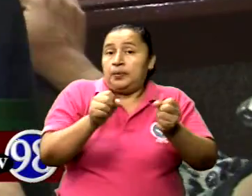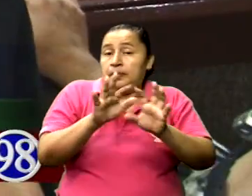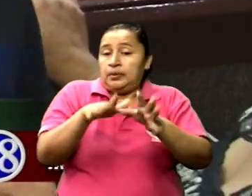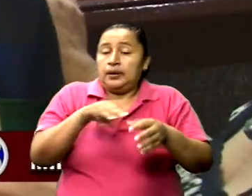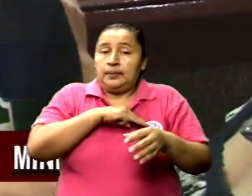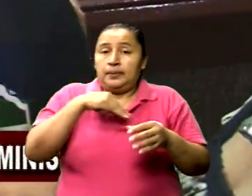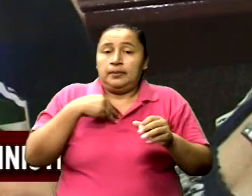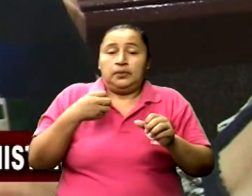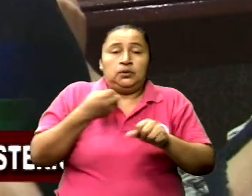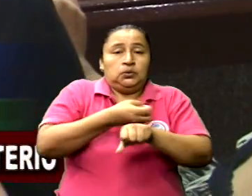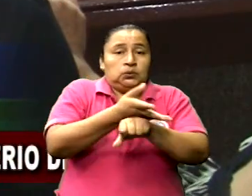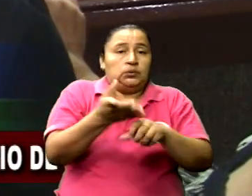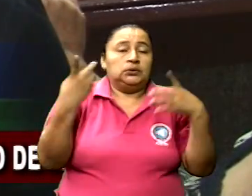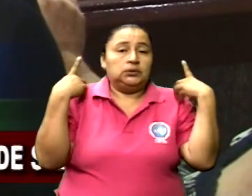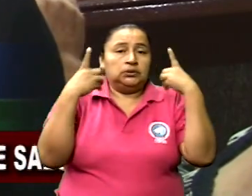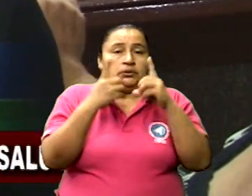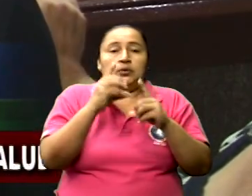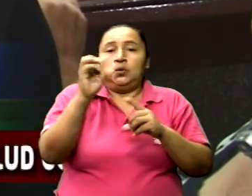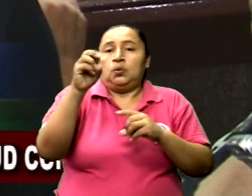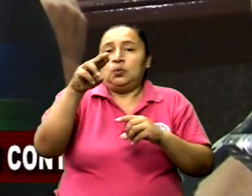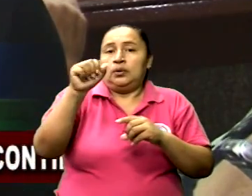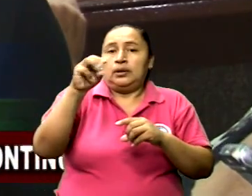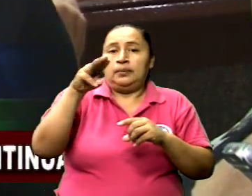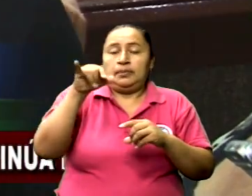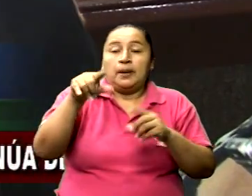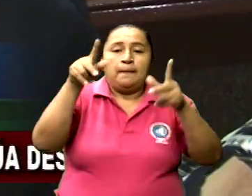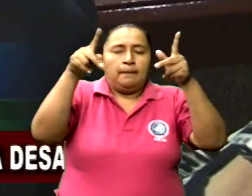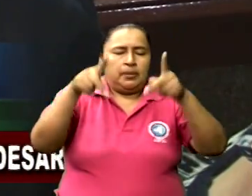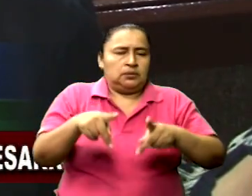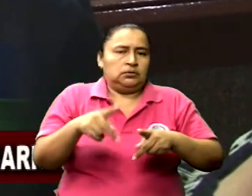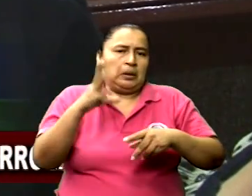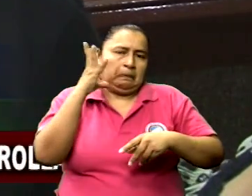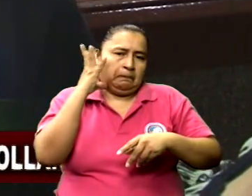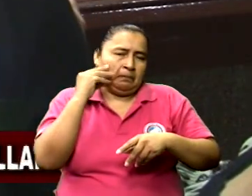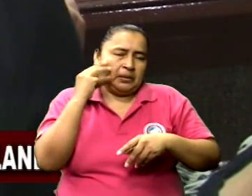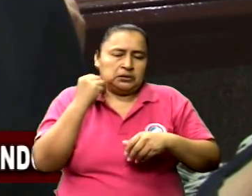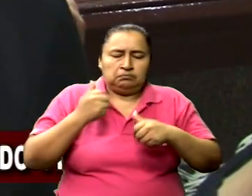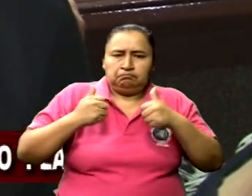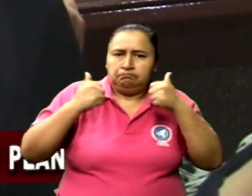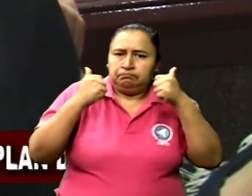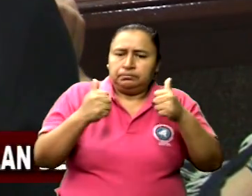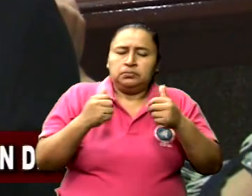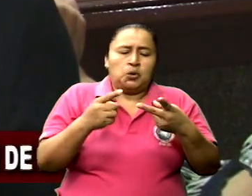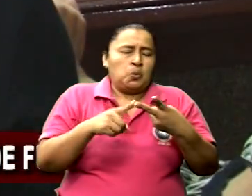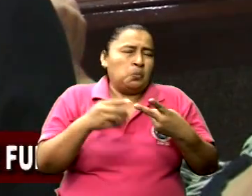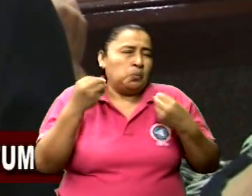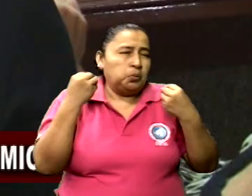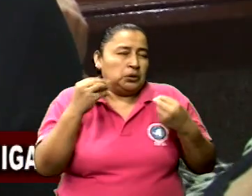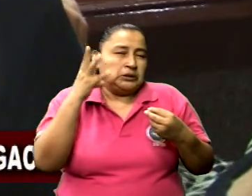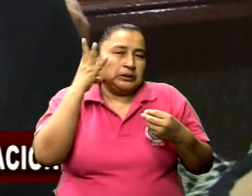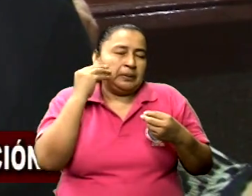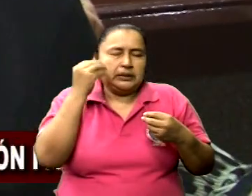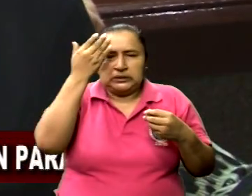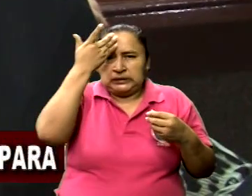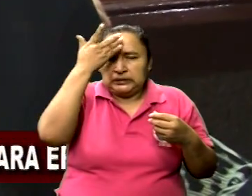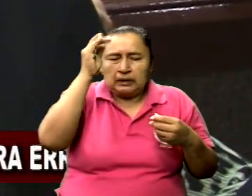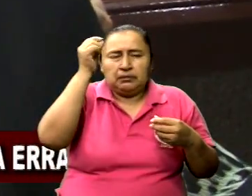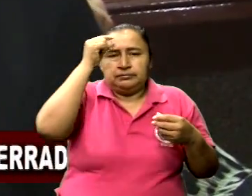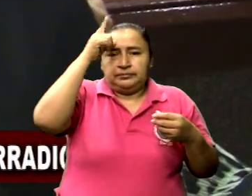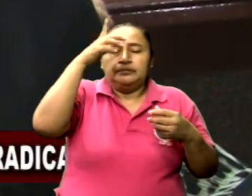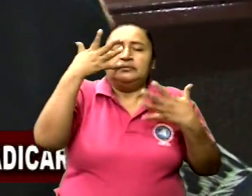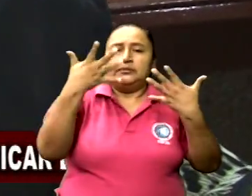miembros del Consejo Directivo de la CONAMI son personas con mucha capacidad, con vasta experiencia y que ya han